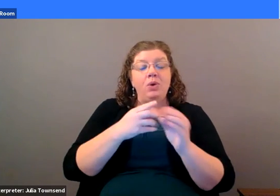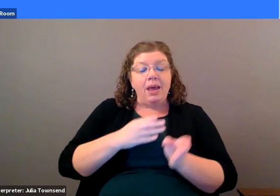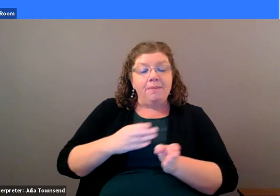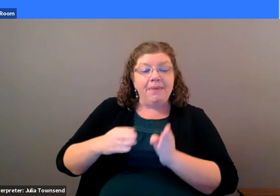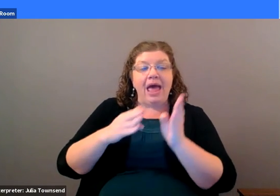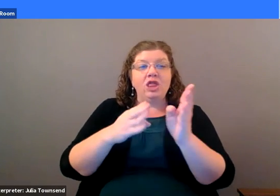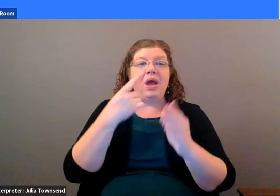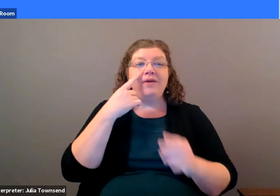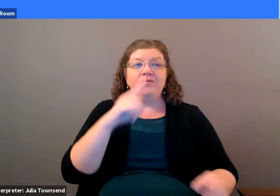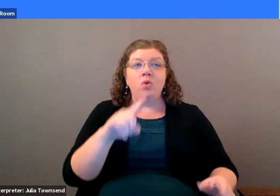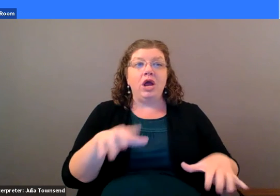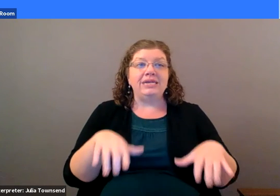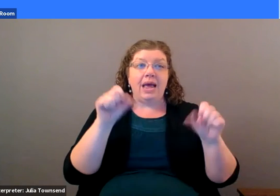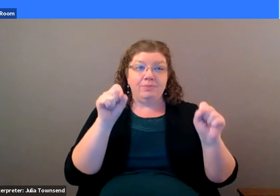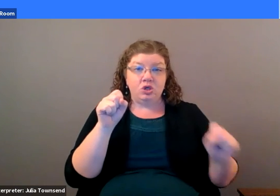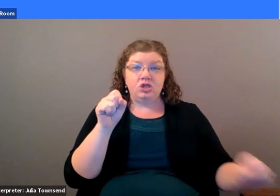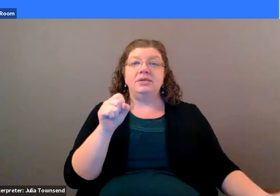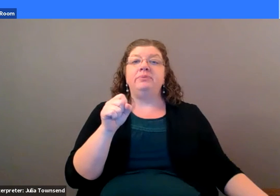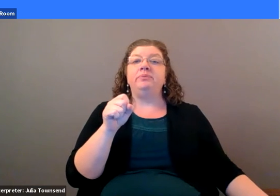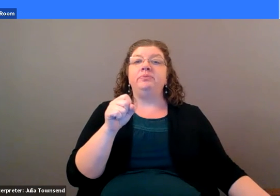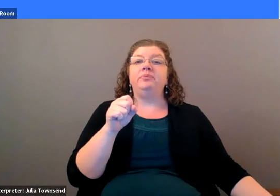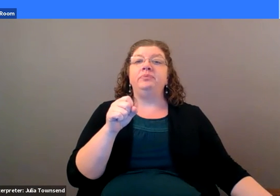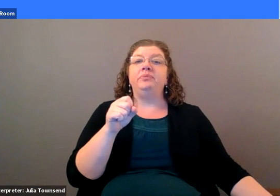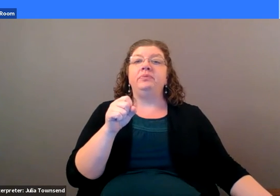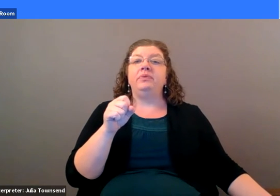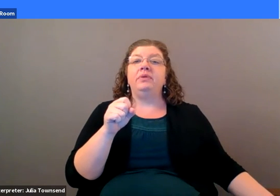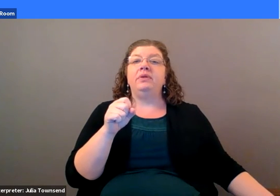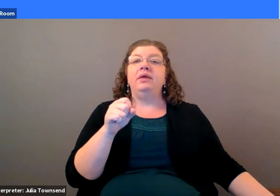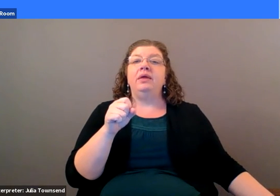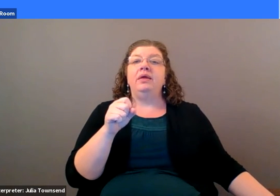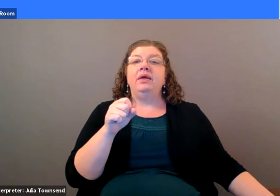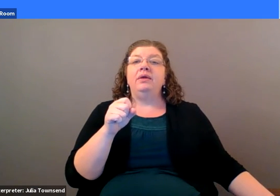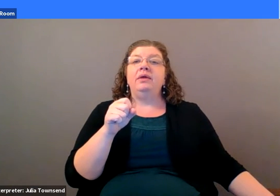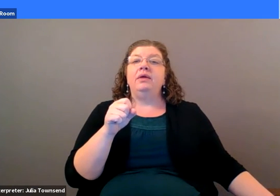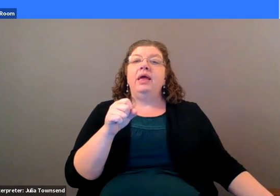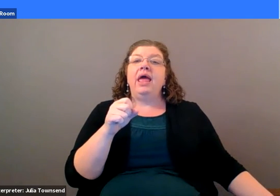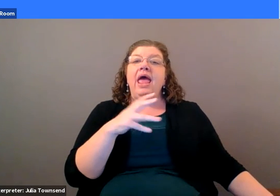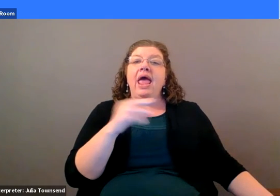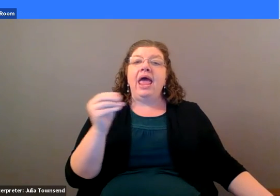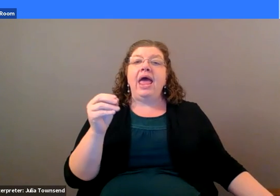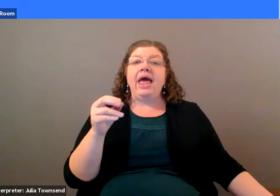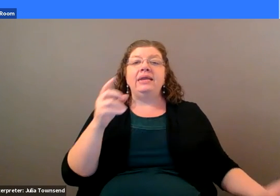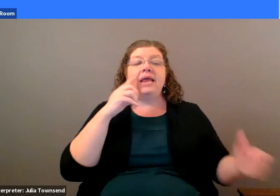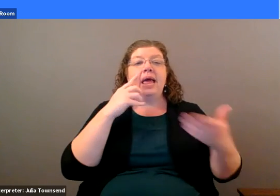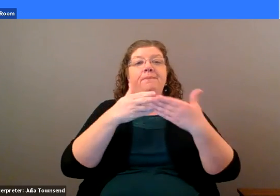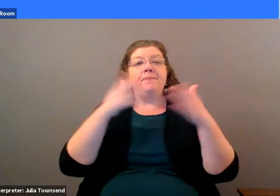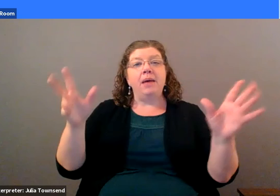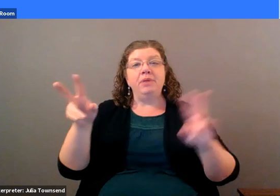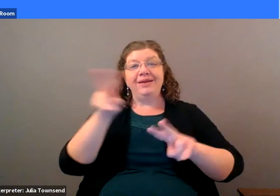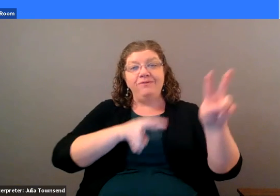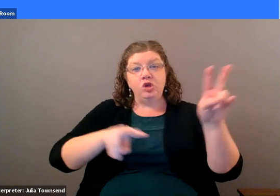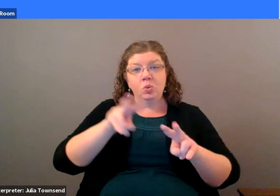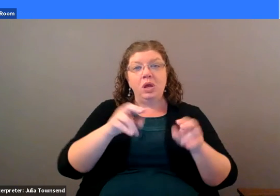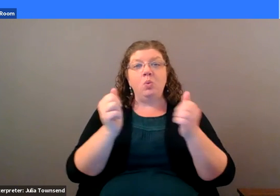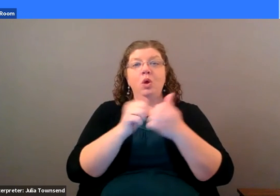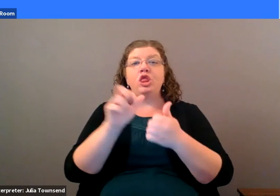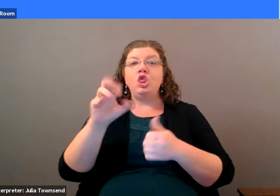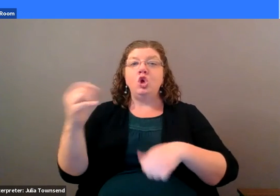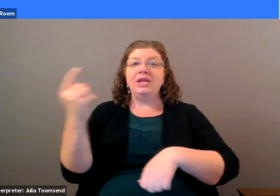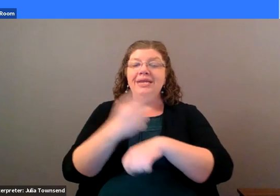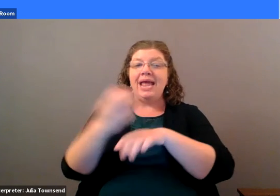un camino para que se adopte y también para que el público pueda repasarlo y